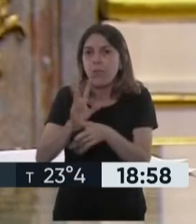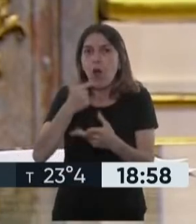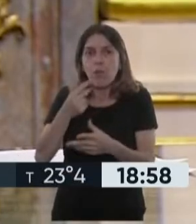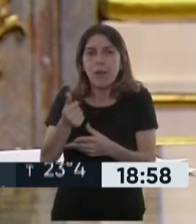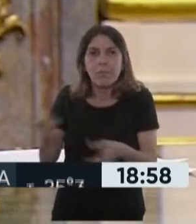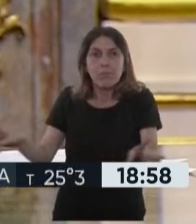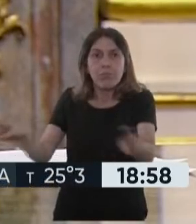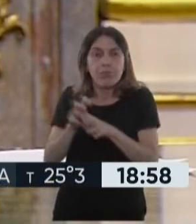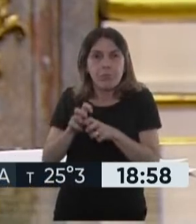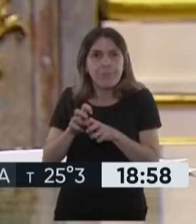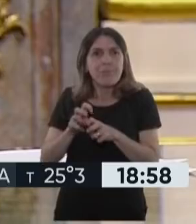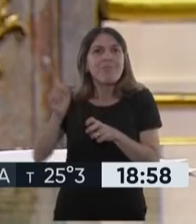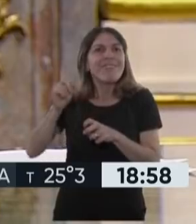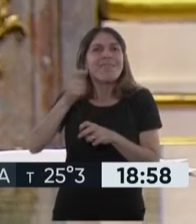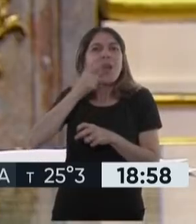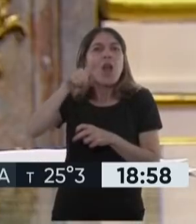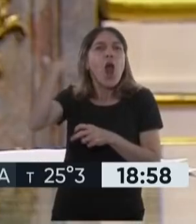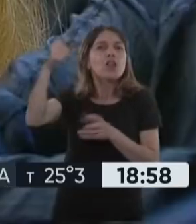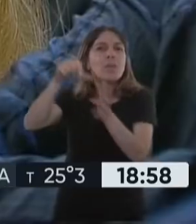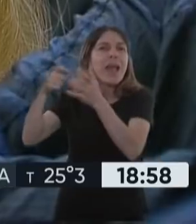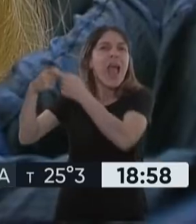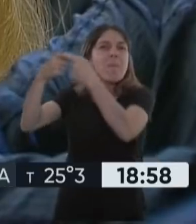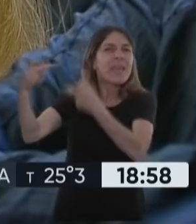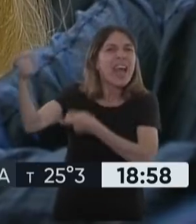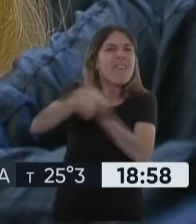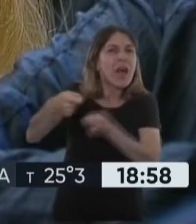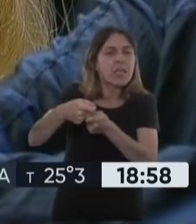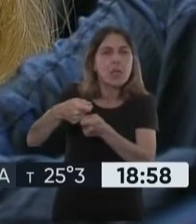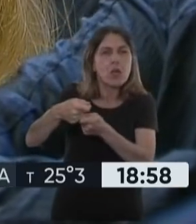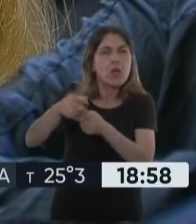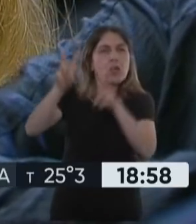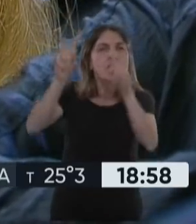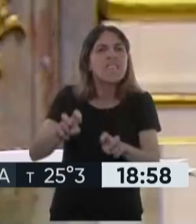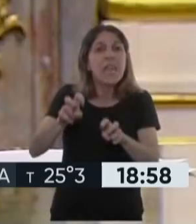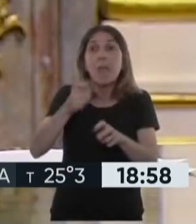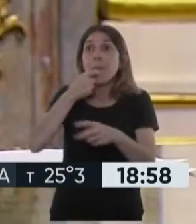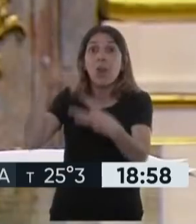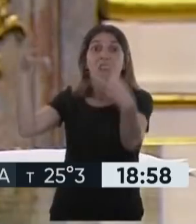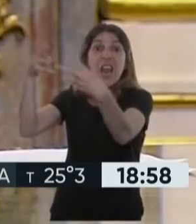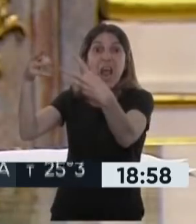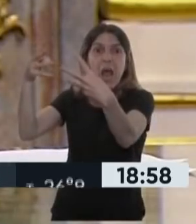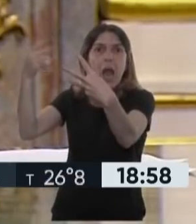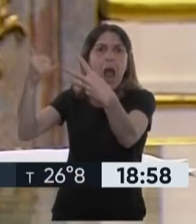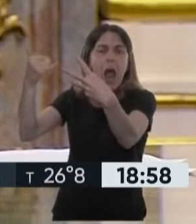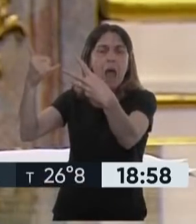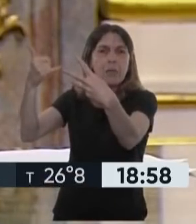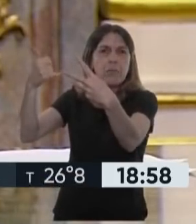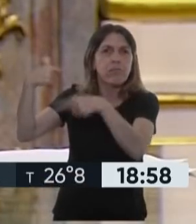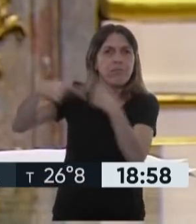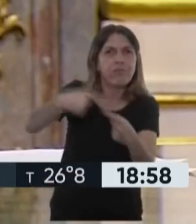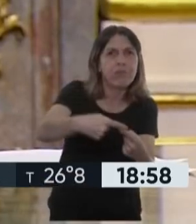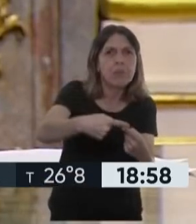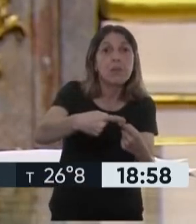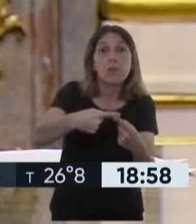no es producto de inversiones adicionales, sino que es producto del shock que implica la guerra, que hace que ciertos sectores de